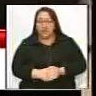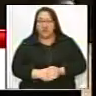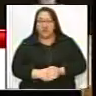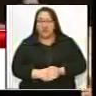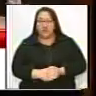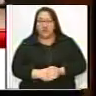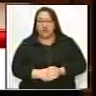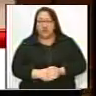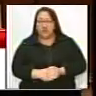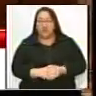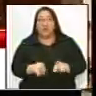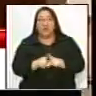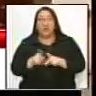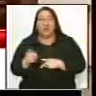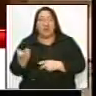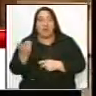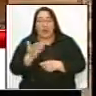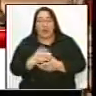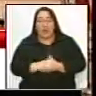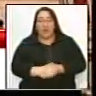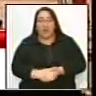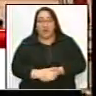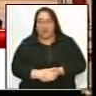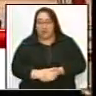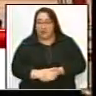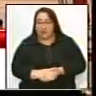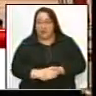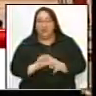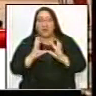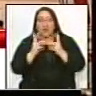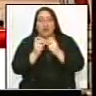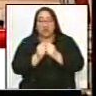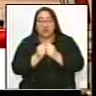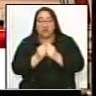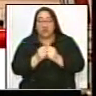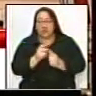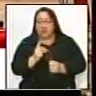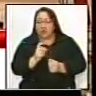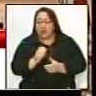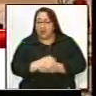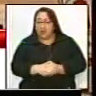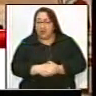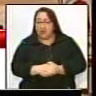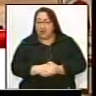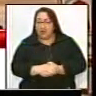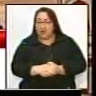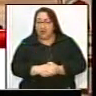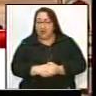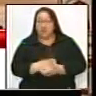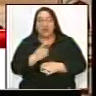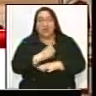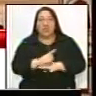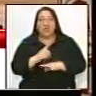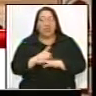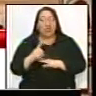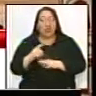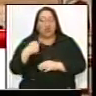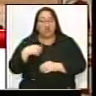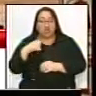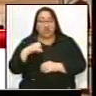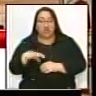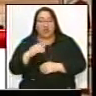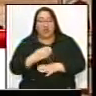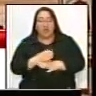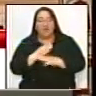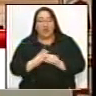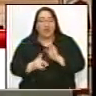Bien, también queremos saludar, están aquí en la Asociación de Desarrollo Social y Defensa